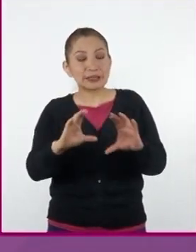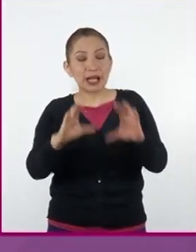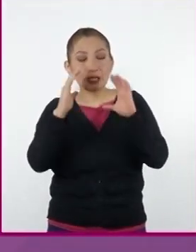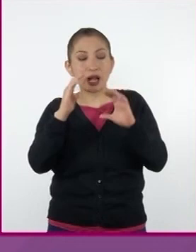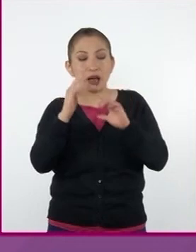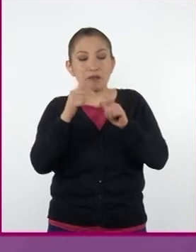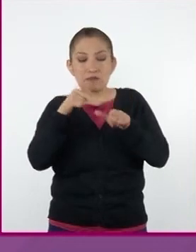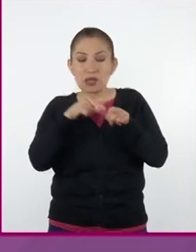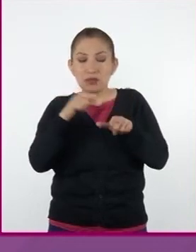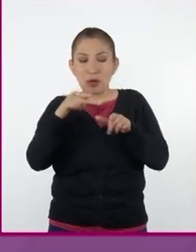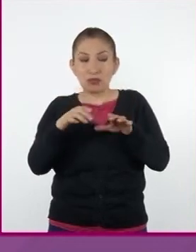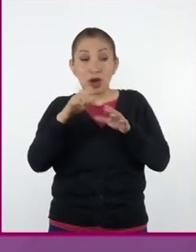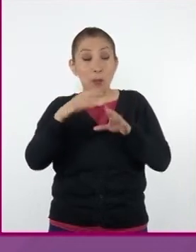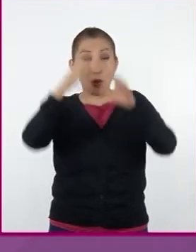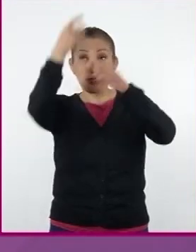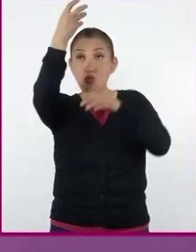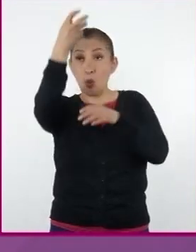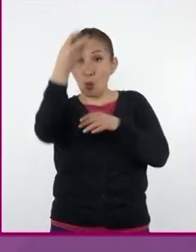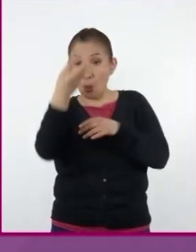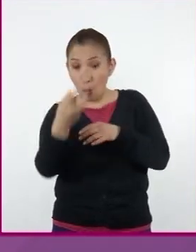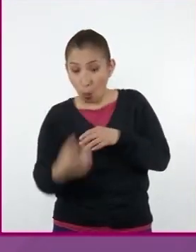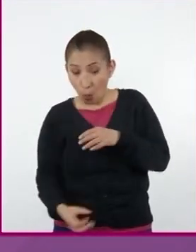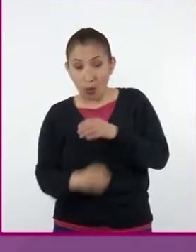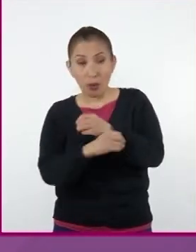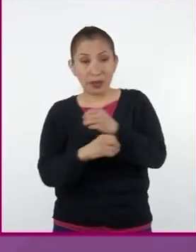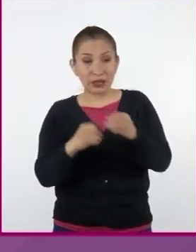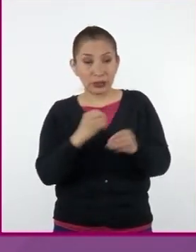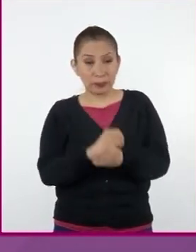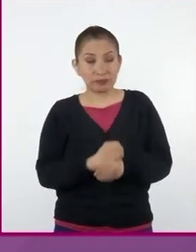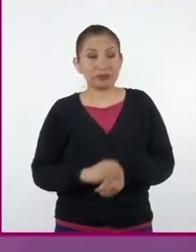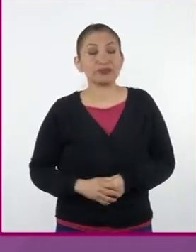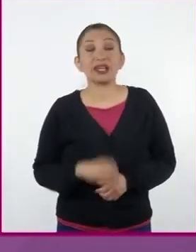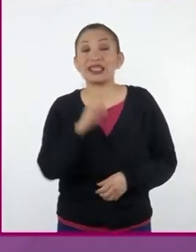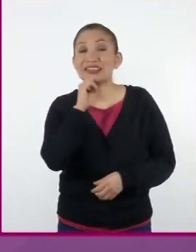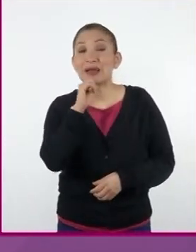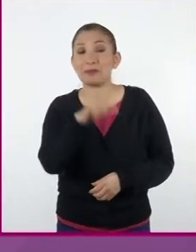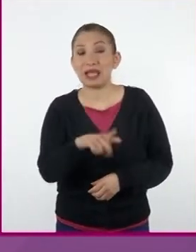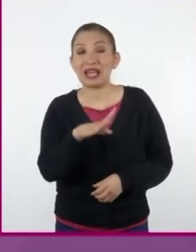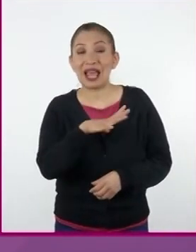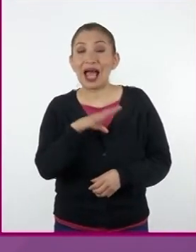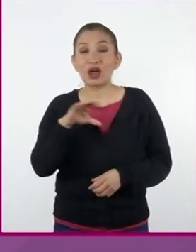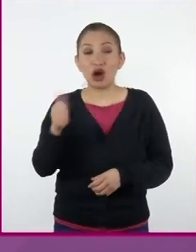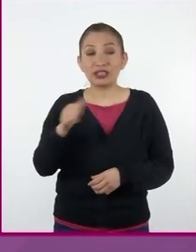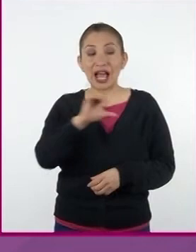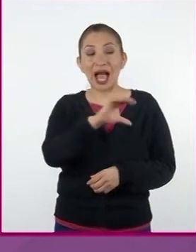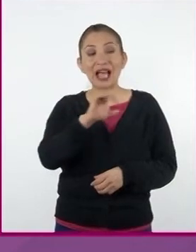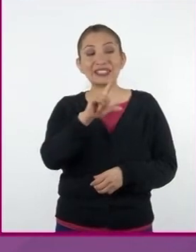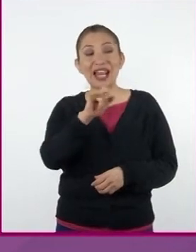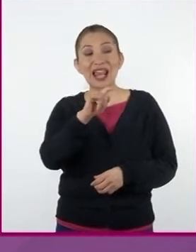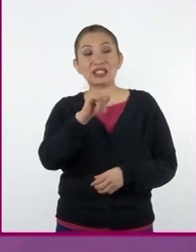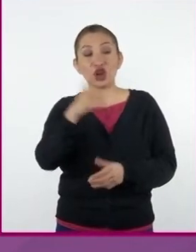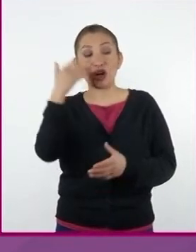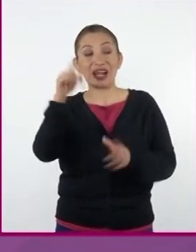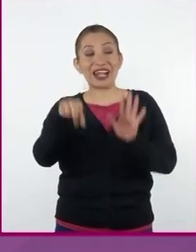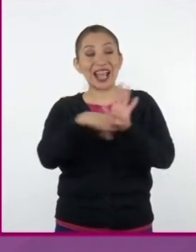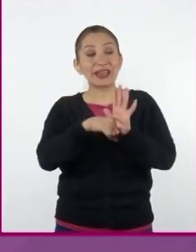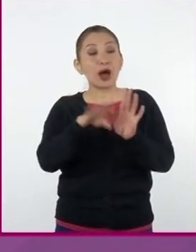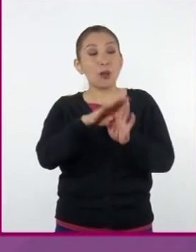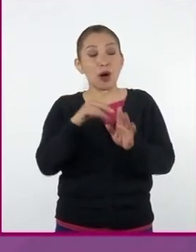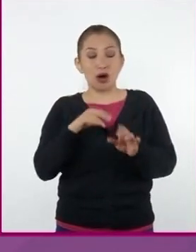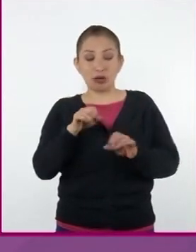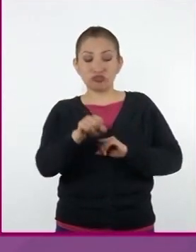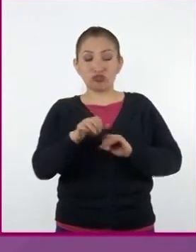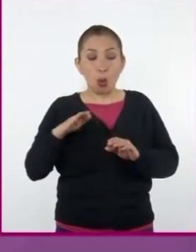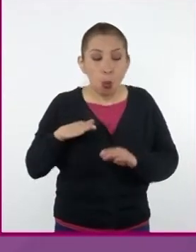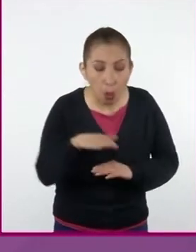aceleración uniforme, como el de la caída libre de un cuerpo. También existe la aceleración negativa, como el frenado